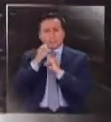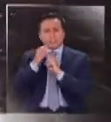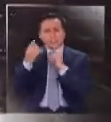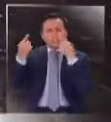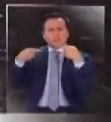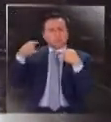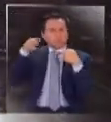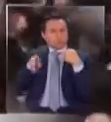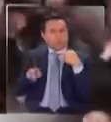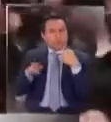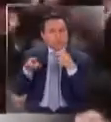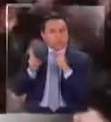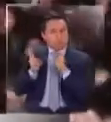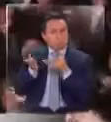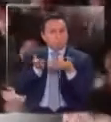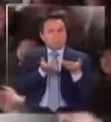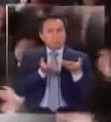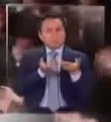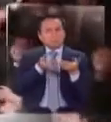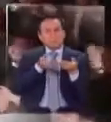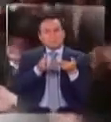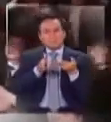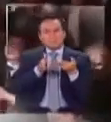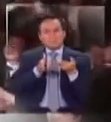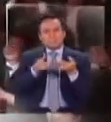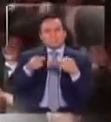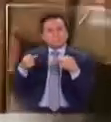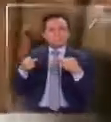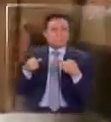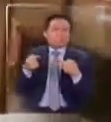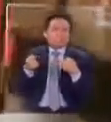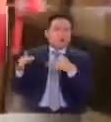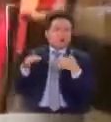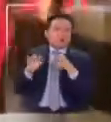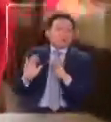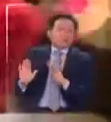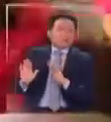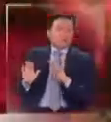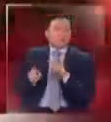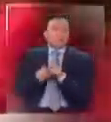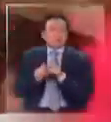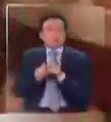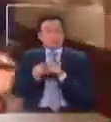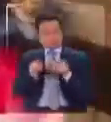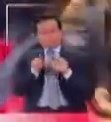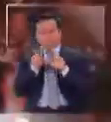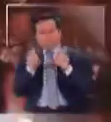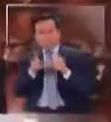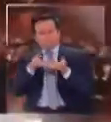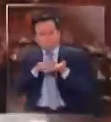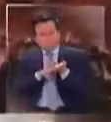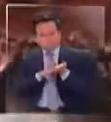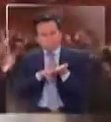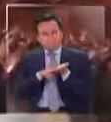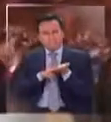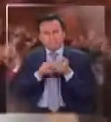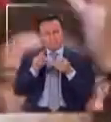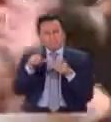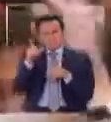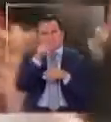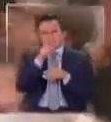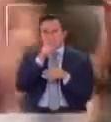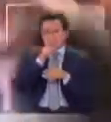su rival del sur en el que siguen técnicamente en guerra como parecía aún más surrealista con una presencia inédita